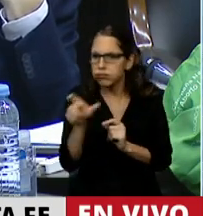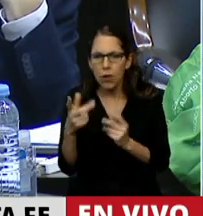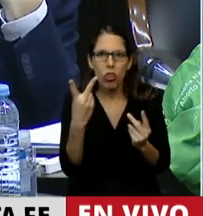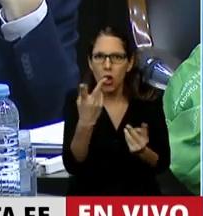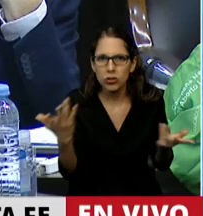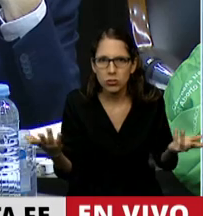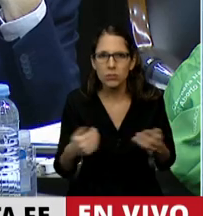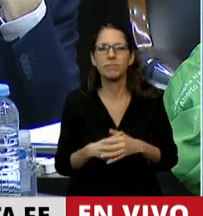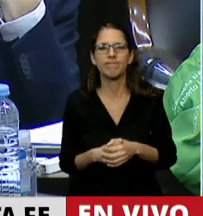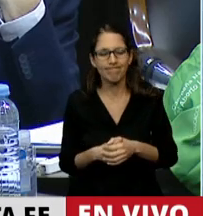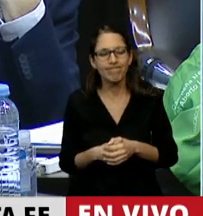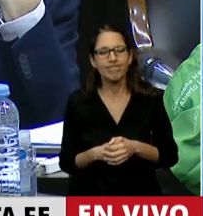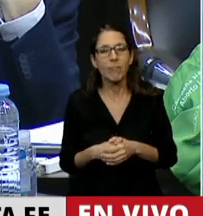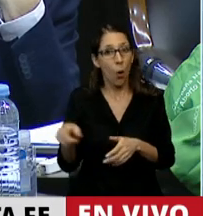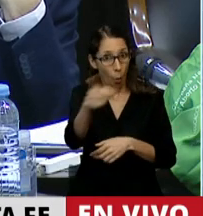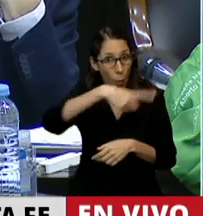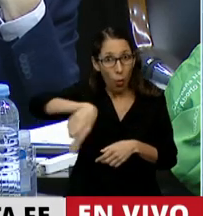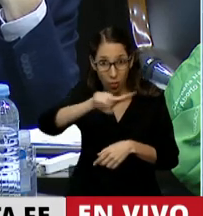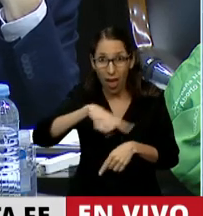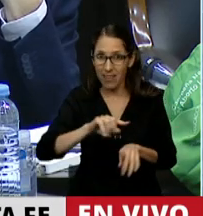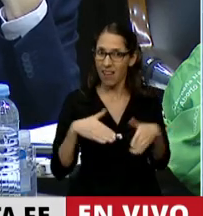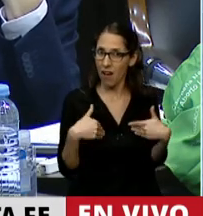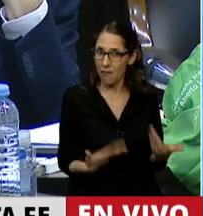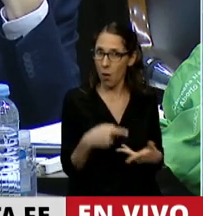para ustedes, los que sí defienden esta ley,